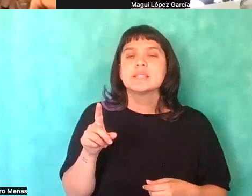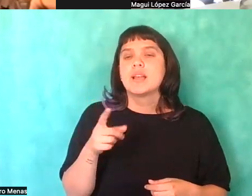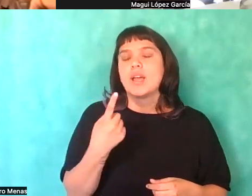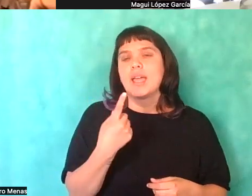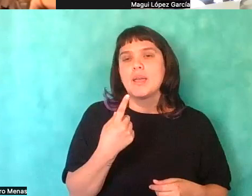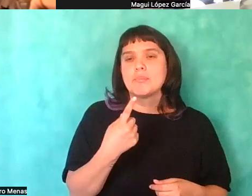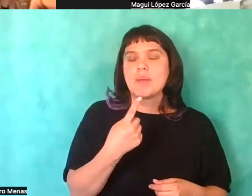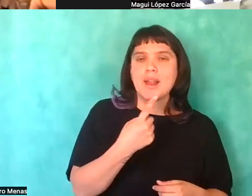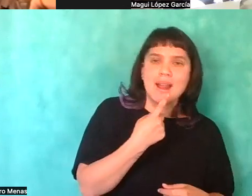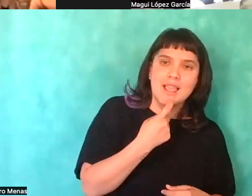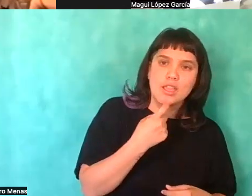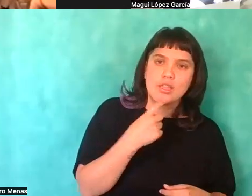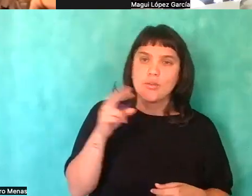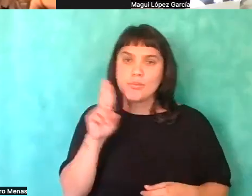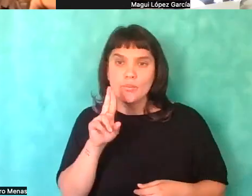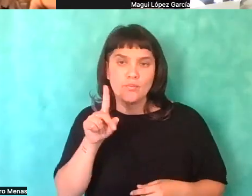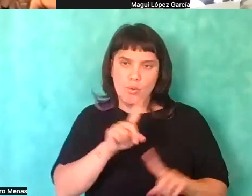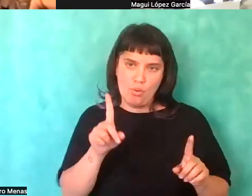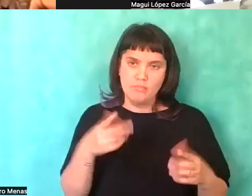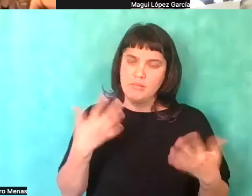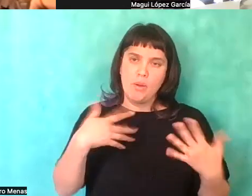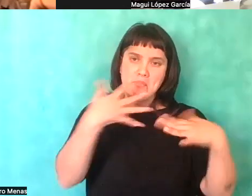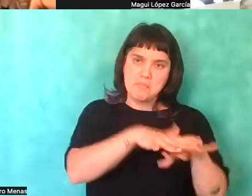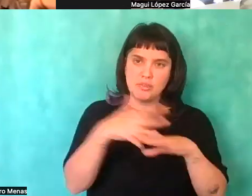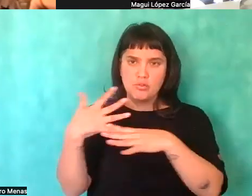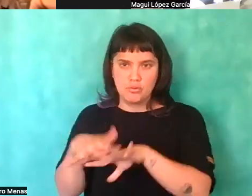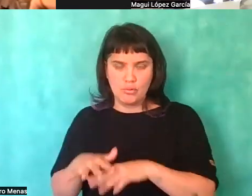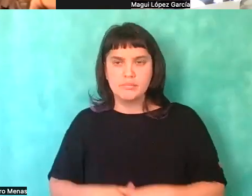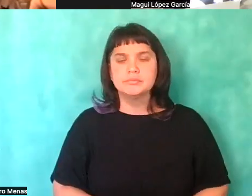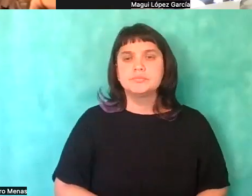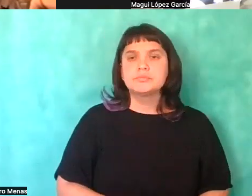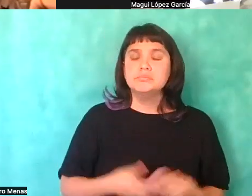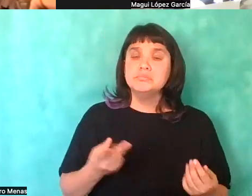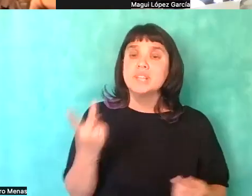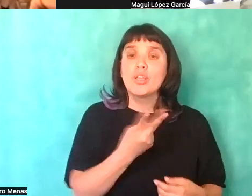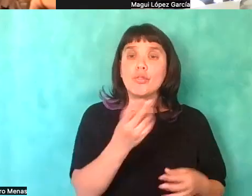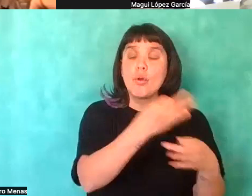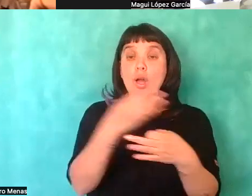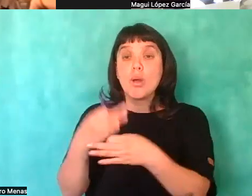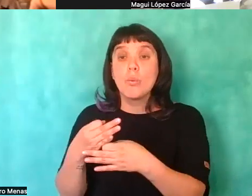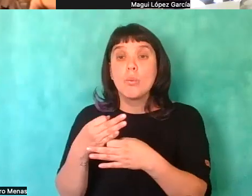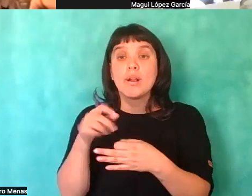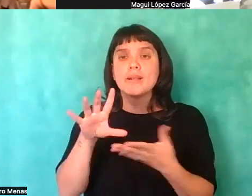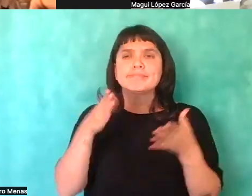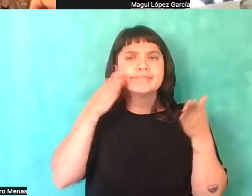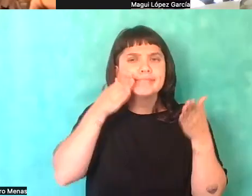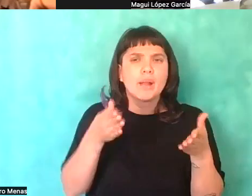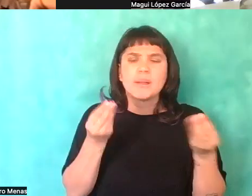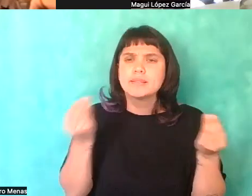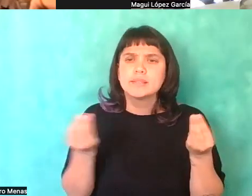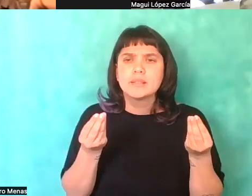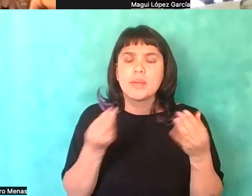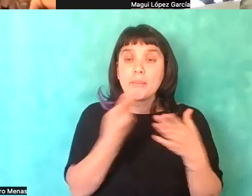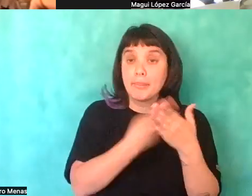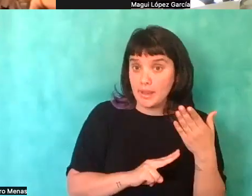ahora ya son escuelas mixtas y no son más escuelas internado. En estas dos escuelas hay una perspectiva, un enfoque